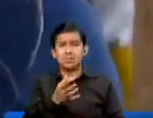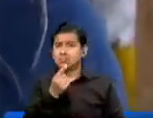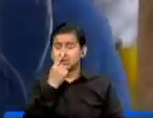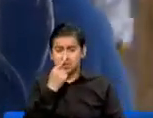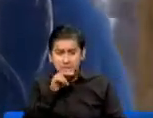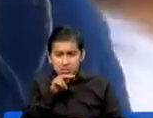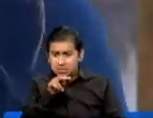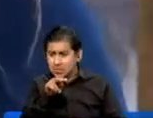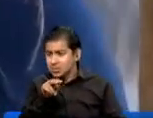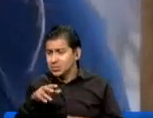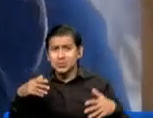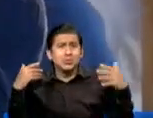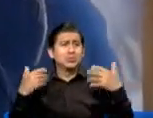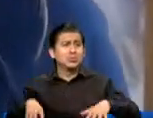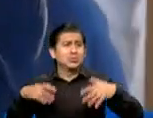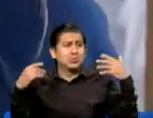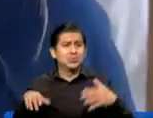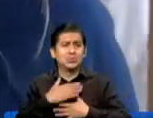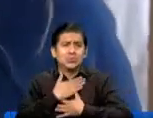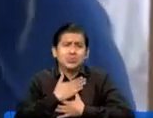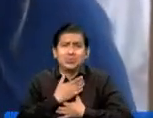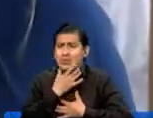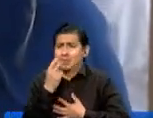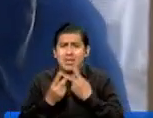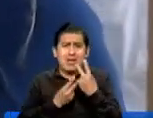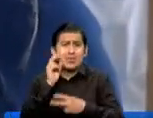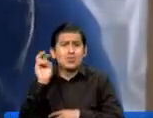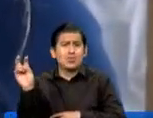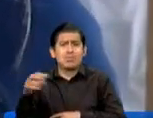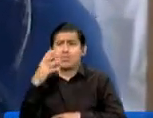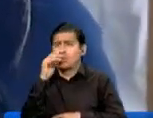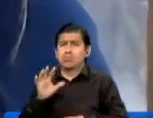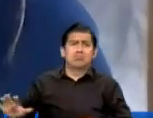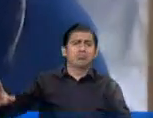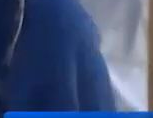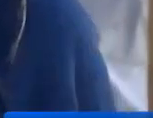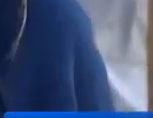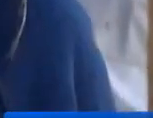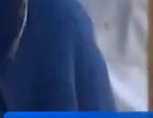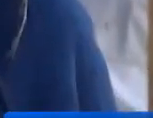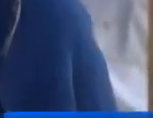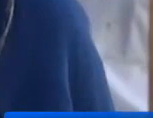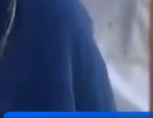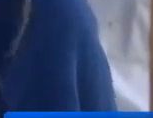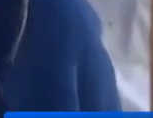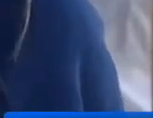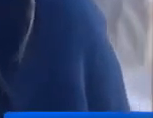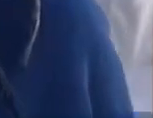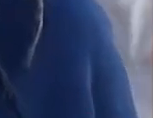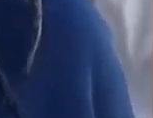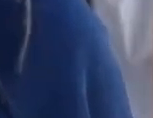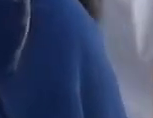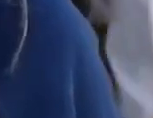única, algo fuera de lo común. Nos gusta mucho el ambiente, es hermoso ver todo lo que es